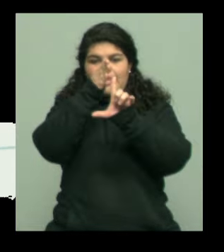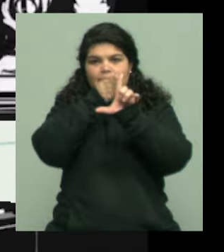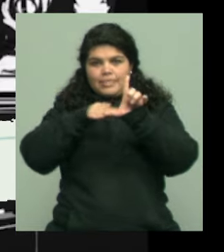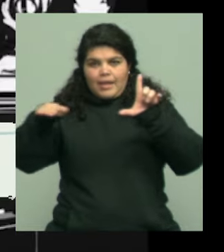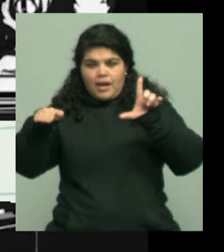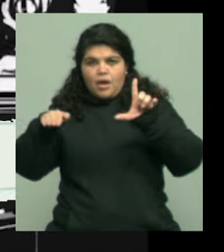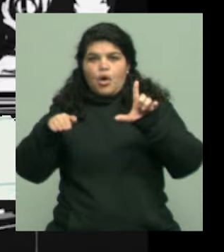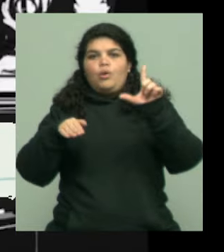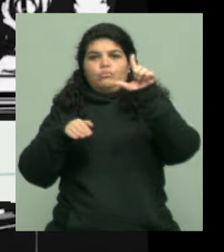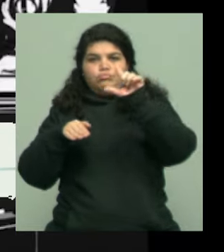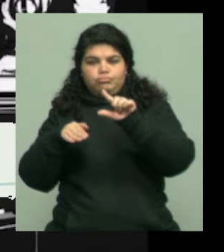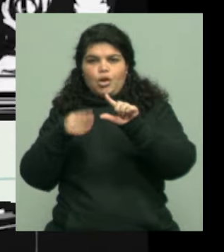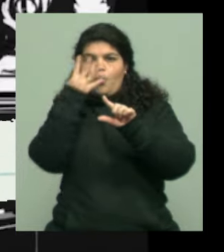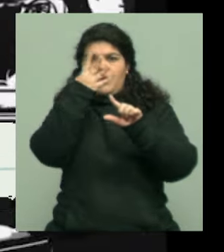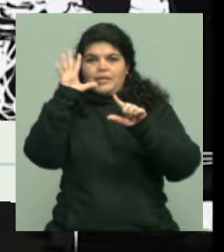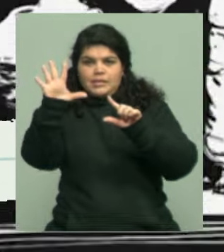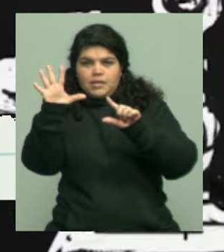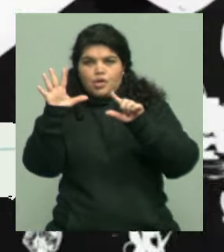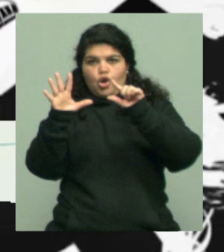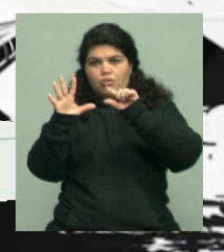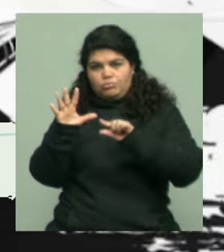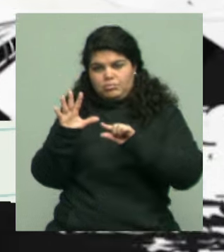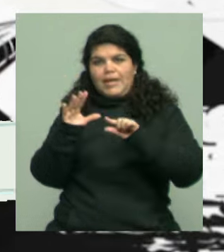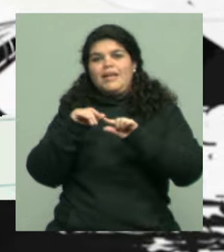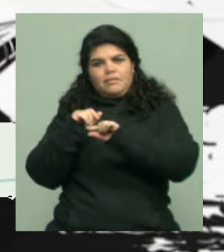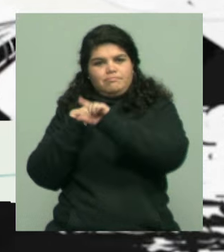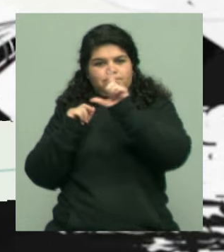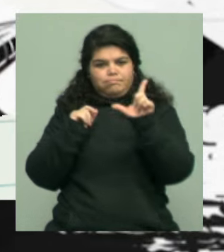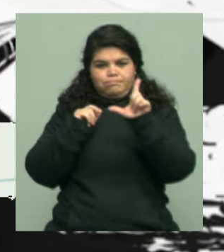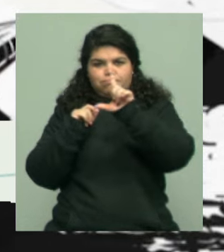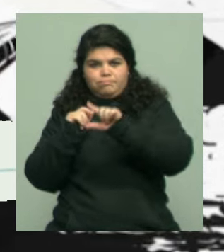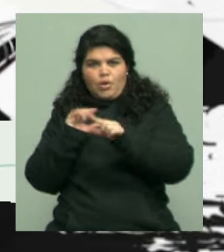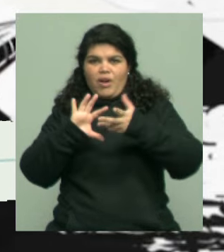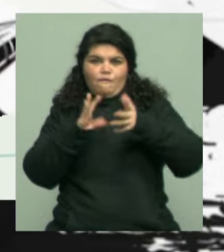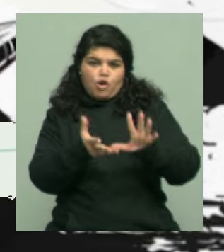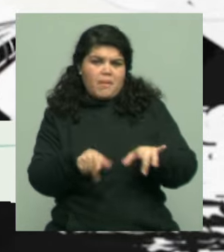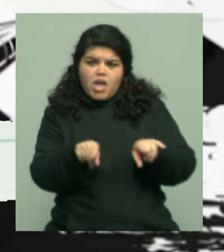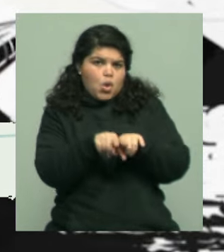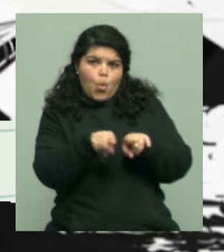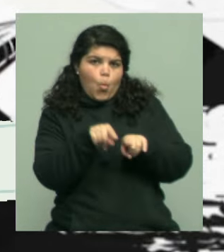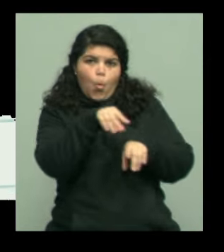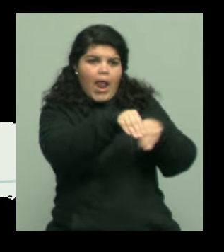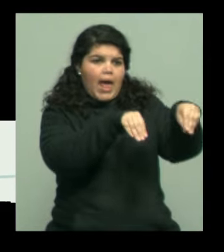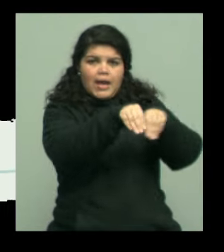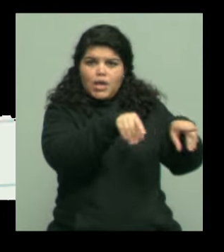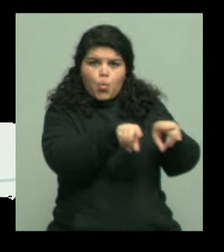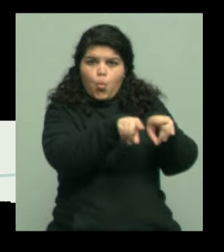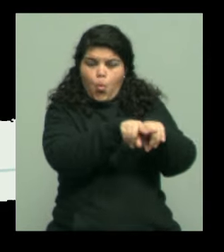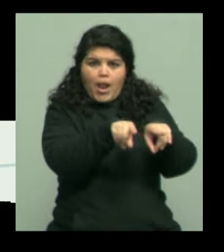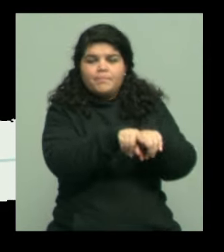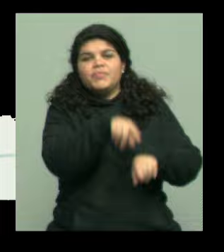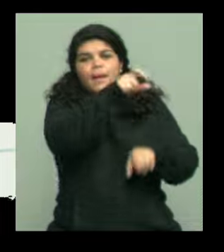tres direcciones cubrimos todo el tablero y tenemos todas las piezas. En ese sentido es igual al ajedrez. Claro. Entonces los